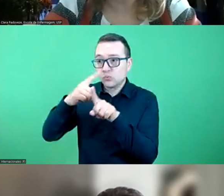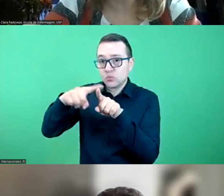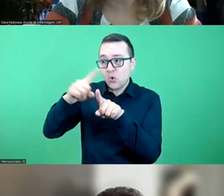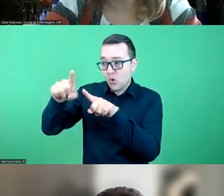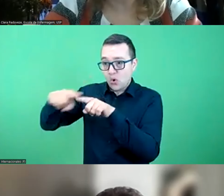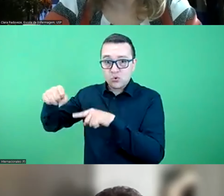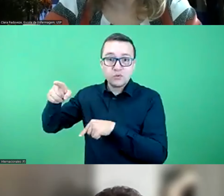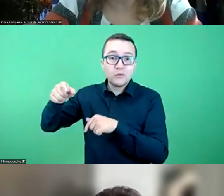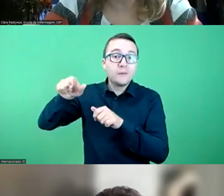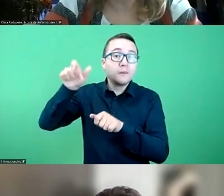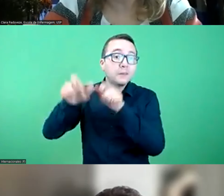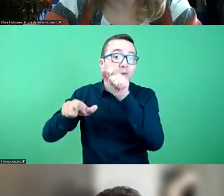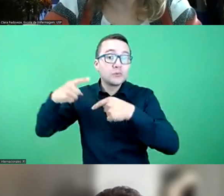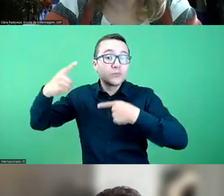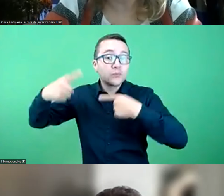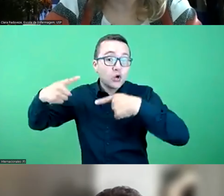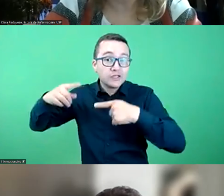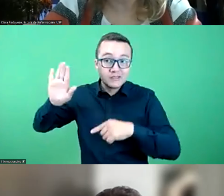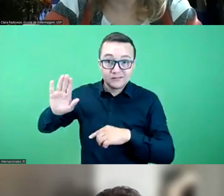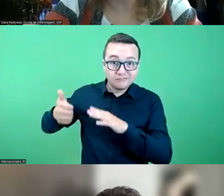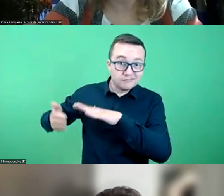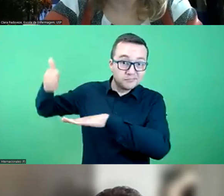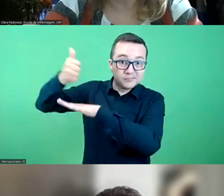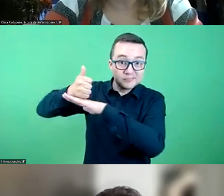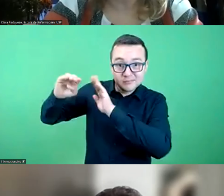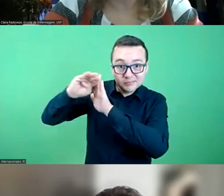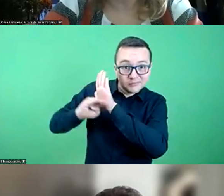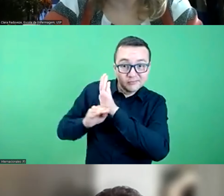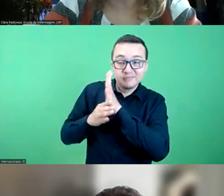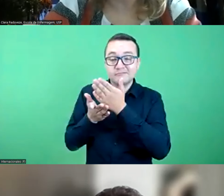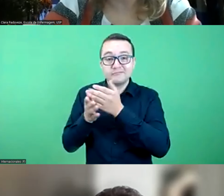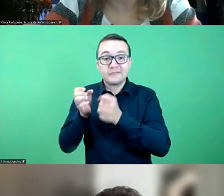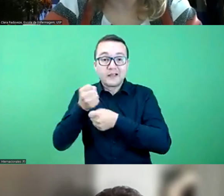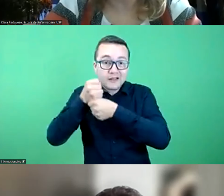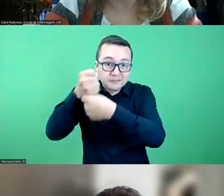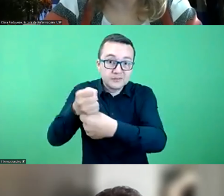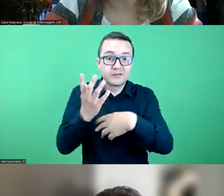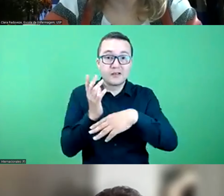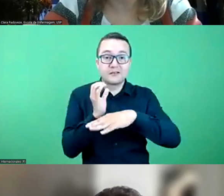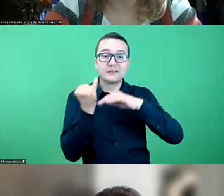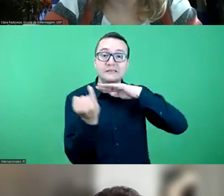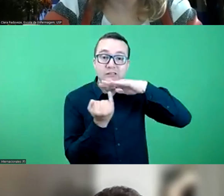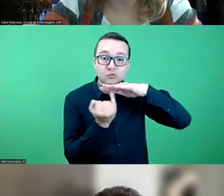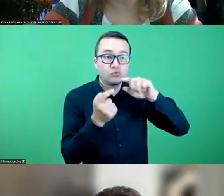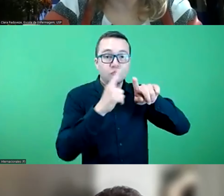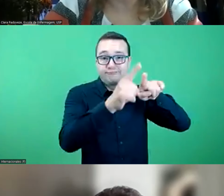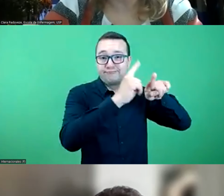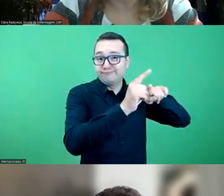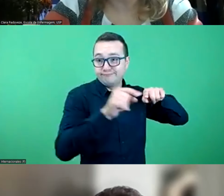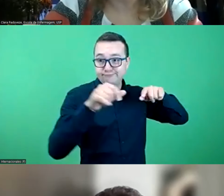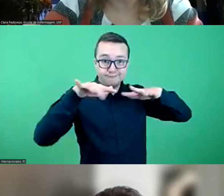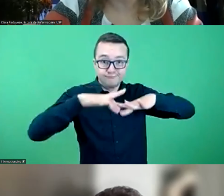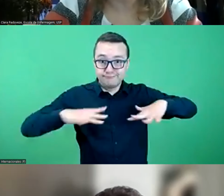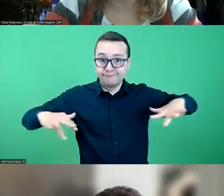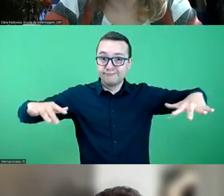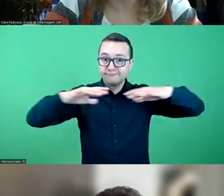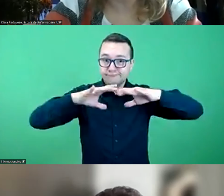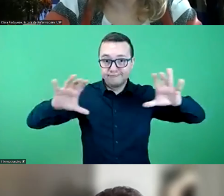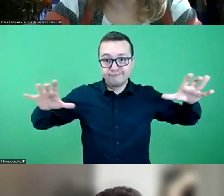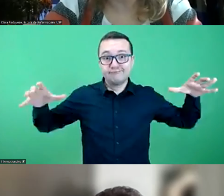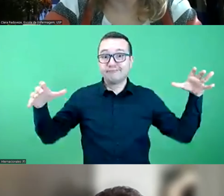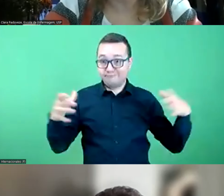política, representantes de instituciones. Quiero agradecer a la UPS por esta oportunidad, por tenernos acá,